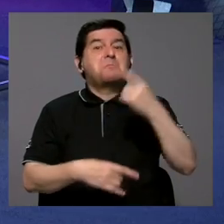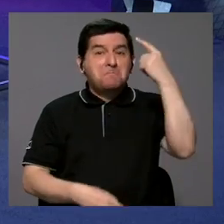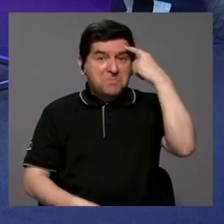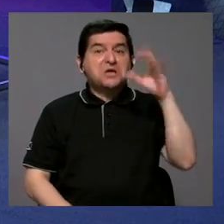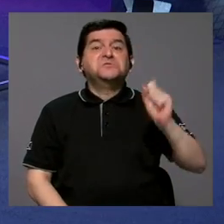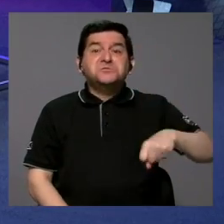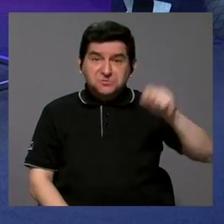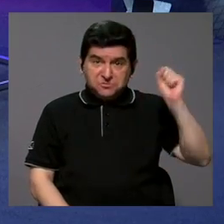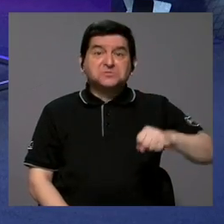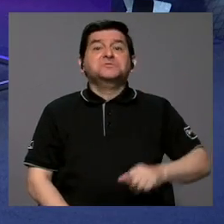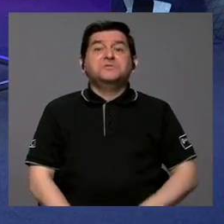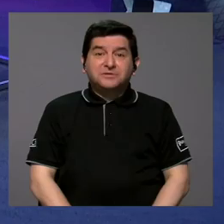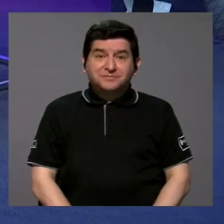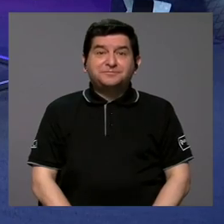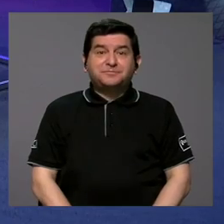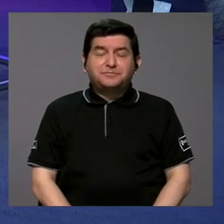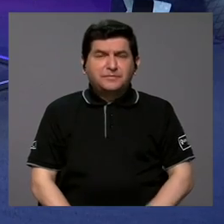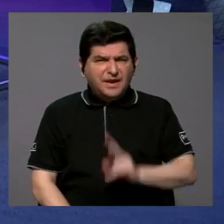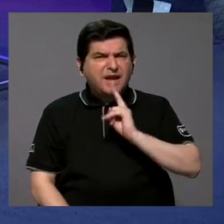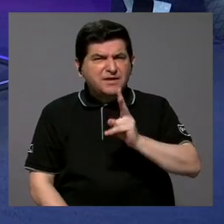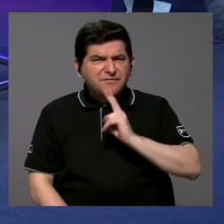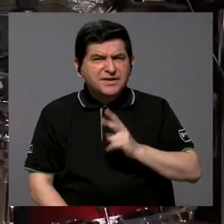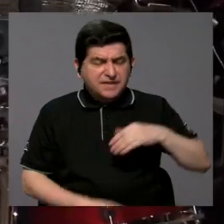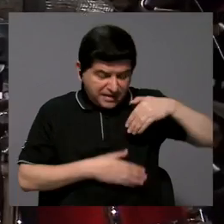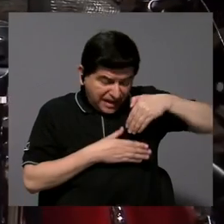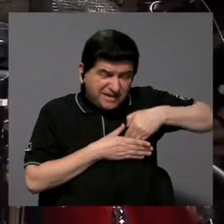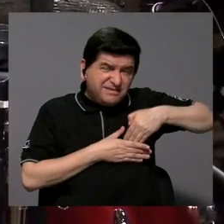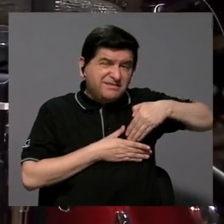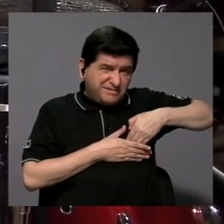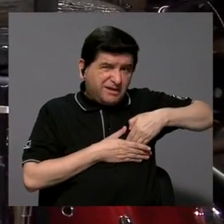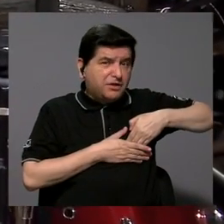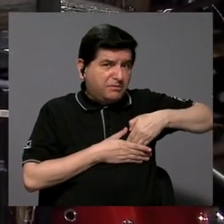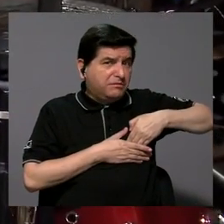imagino que sí, me imagino que, aunque ciertamente internamente,